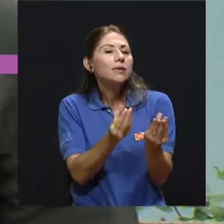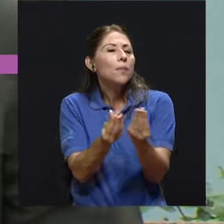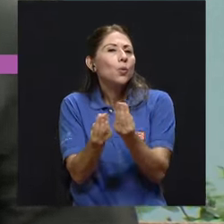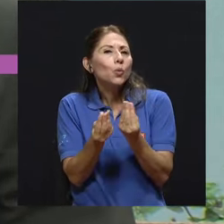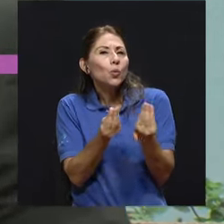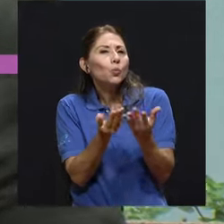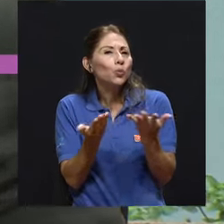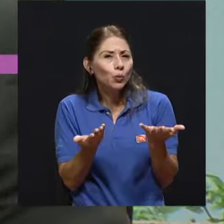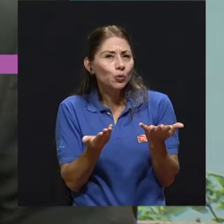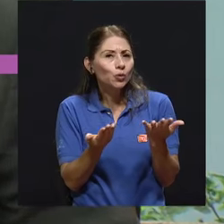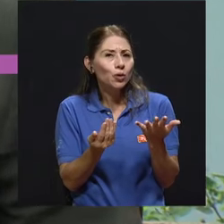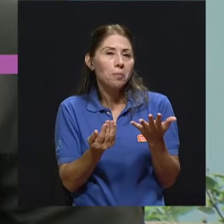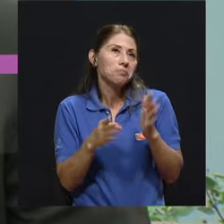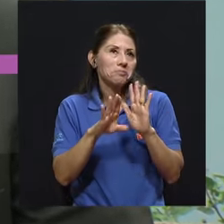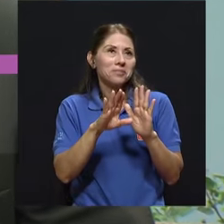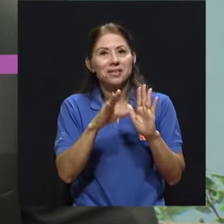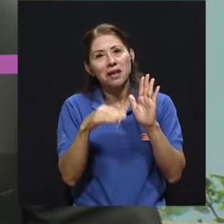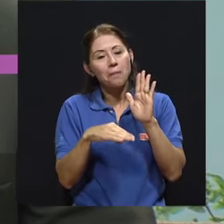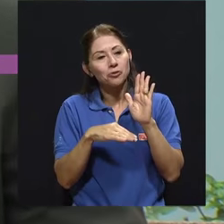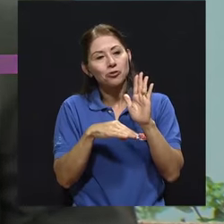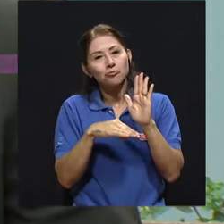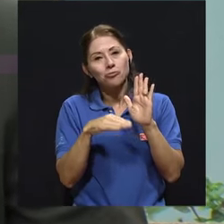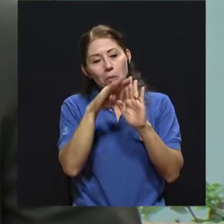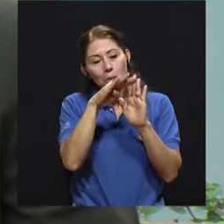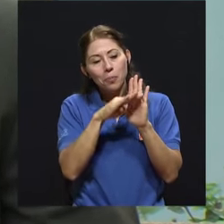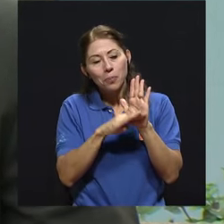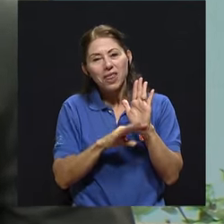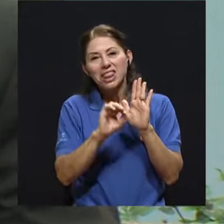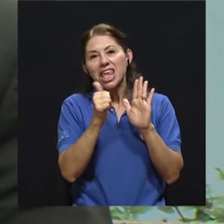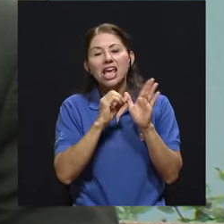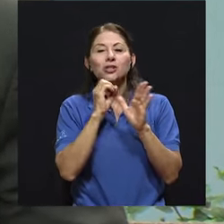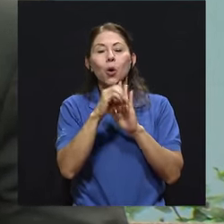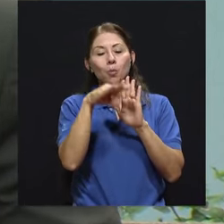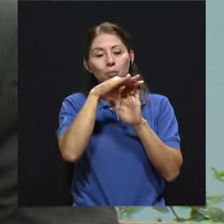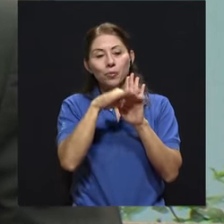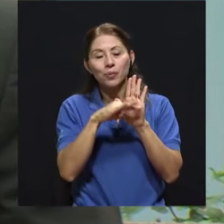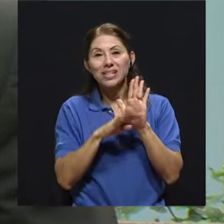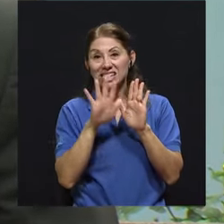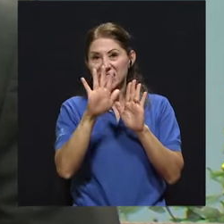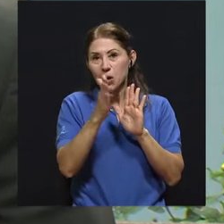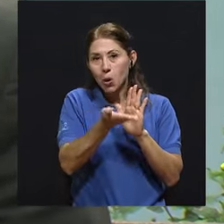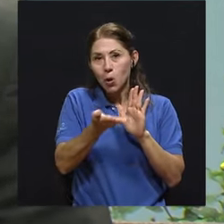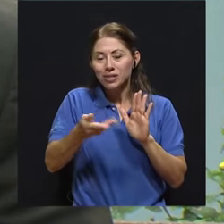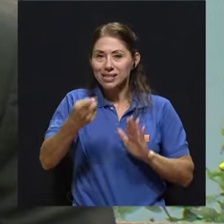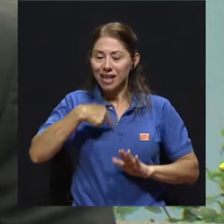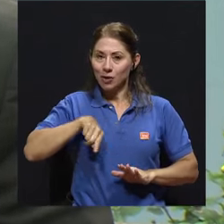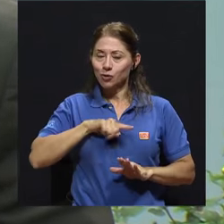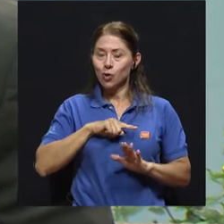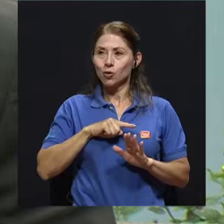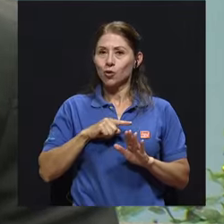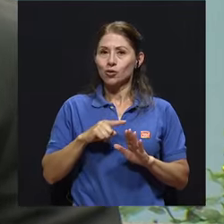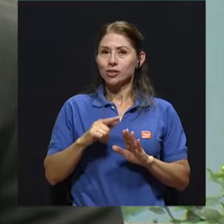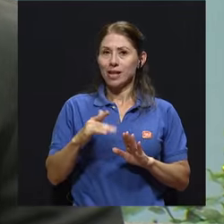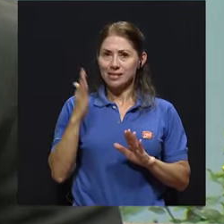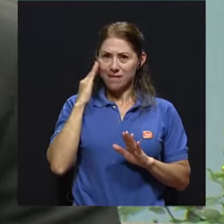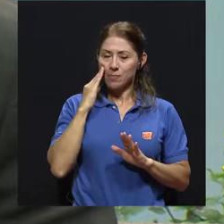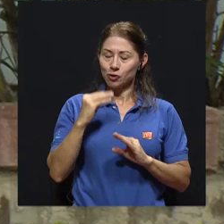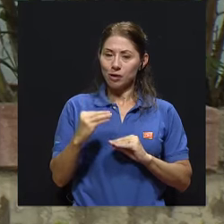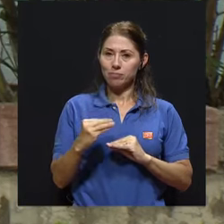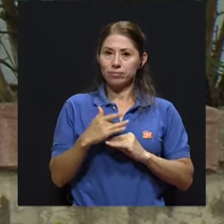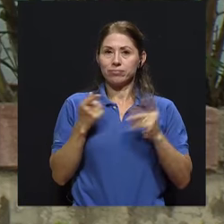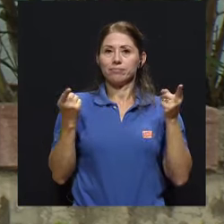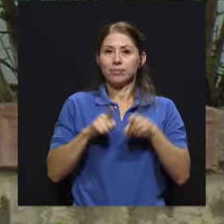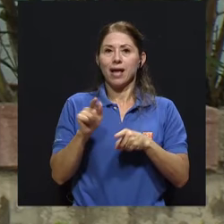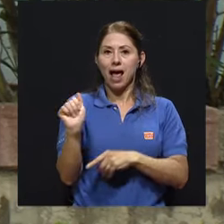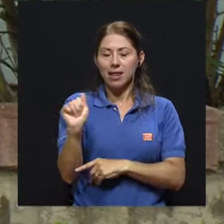10, top 5 de los principales alérgenos que nosotros como costarricenses tal vez presentamos? Yo creo que eso sí puede depender un poco de la edad.